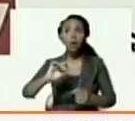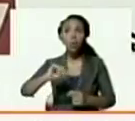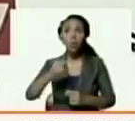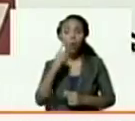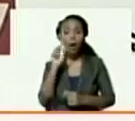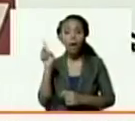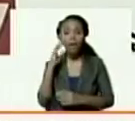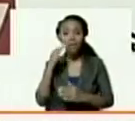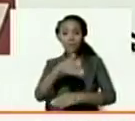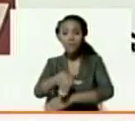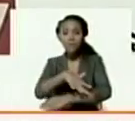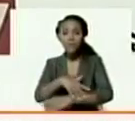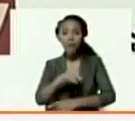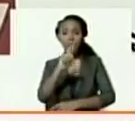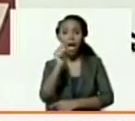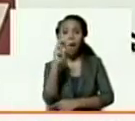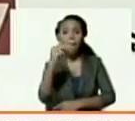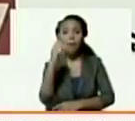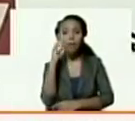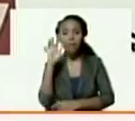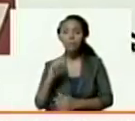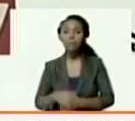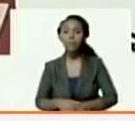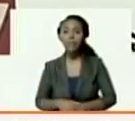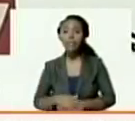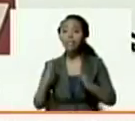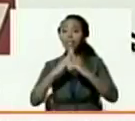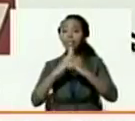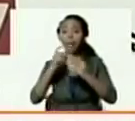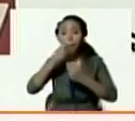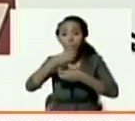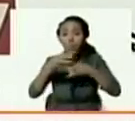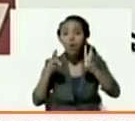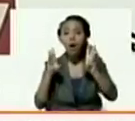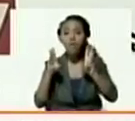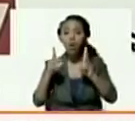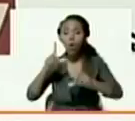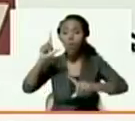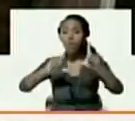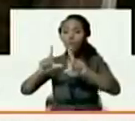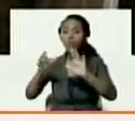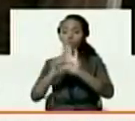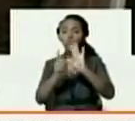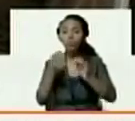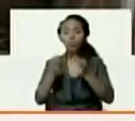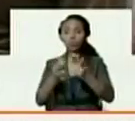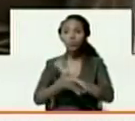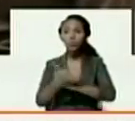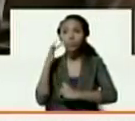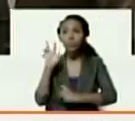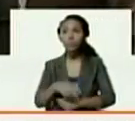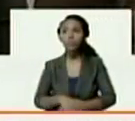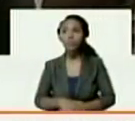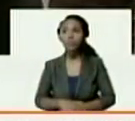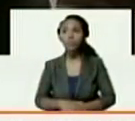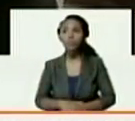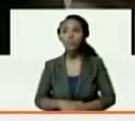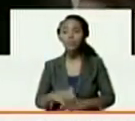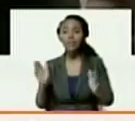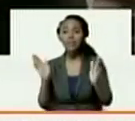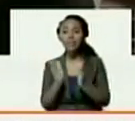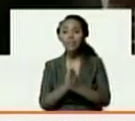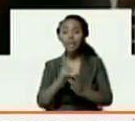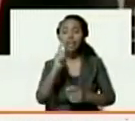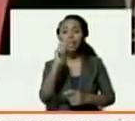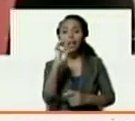Ángel Lama, San Pedro, Casa del Pueblo Legislador en la Avenida Pimentel, Santa Rosalía, sede Radio Tiuna, Santa